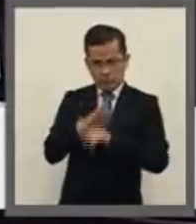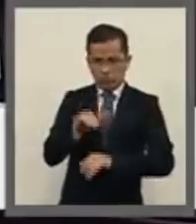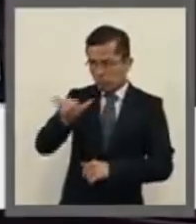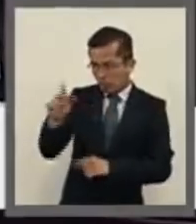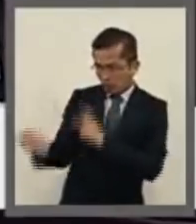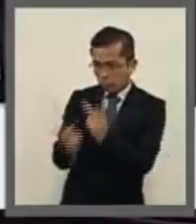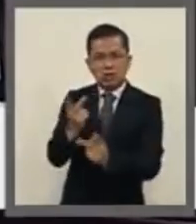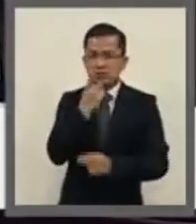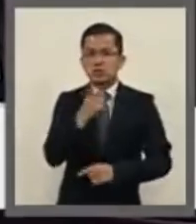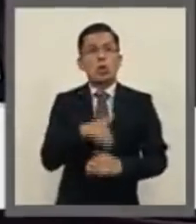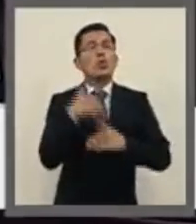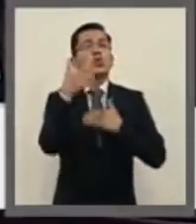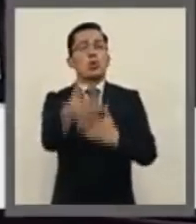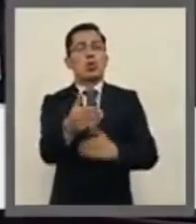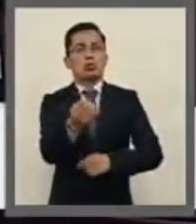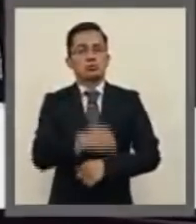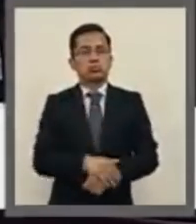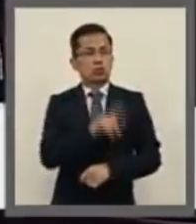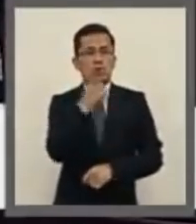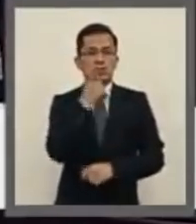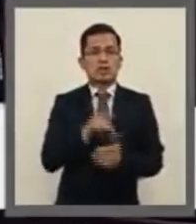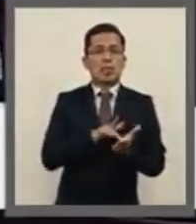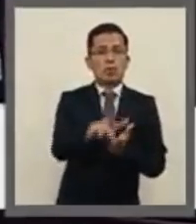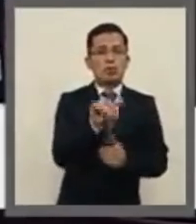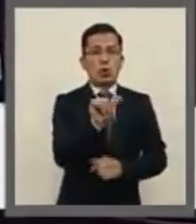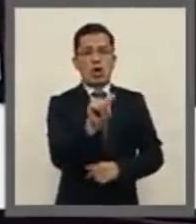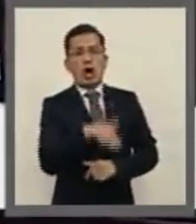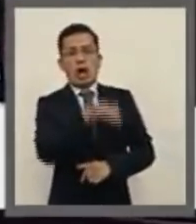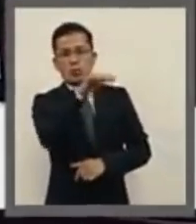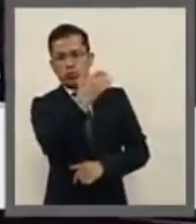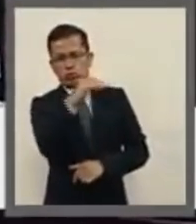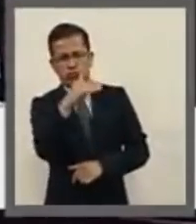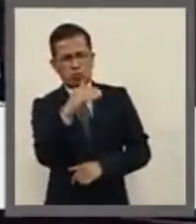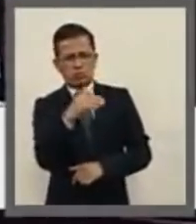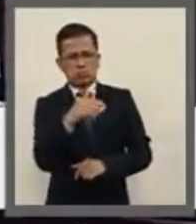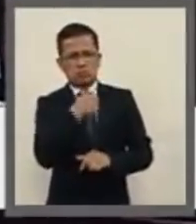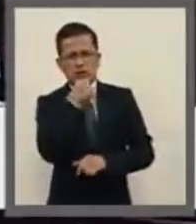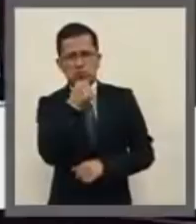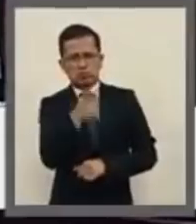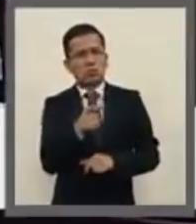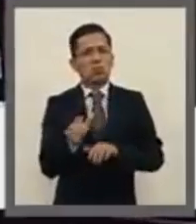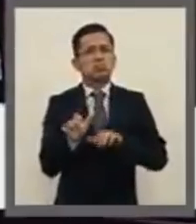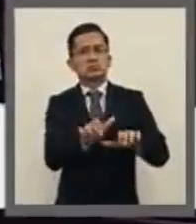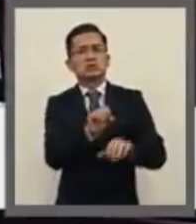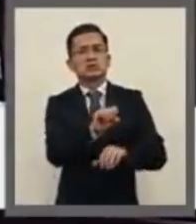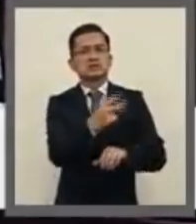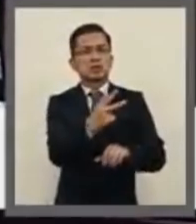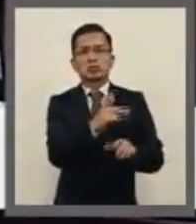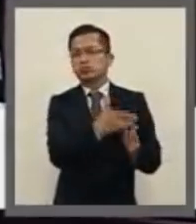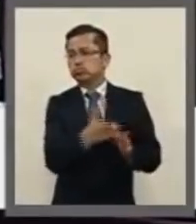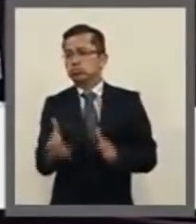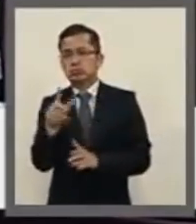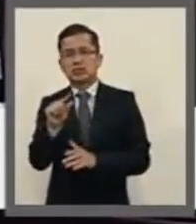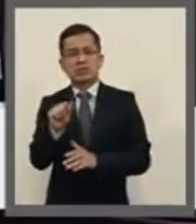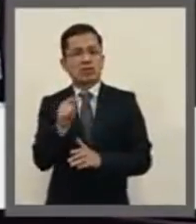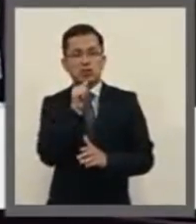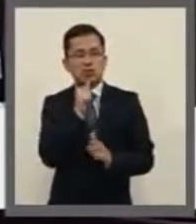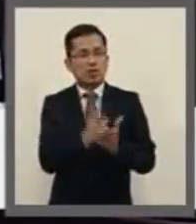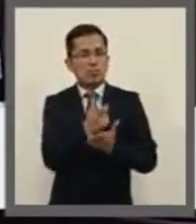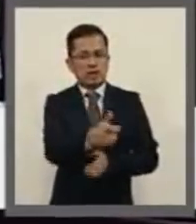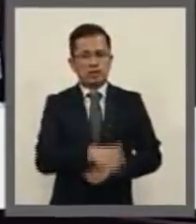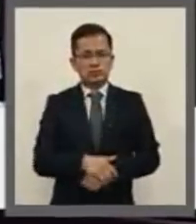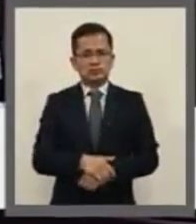así. Él habla de los apoyos a los adultos mayores, se inscriben a los 68, llegan a los 70 y siguen sin pagarles. Él ha hablado de